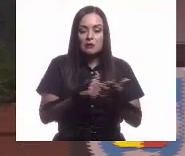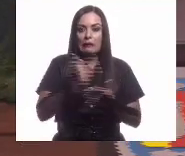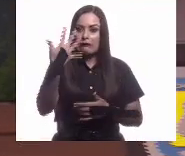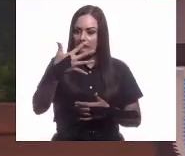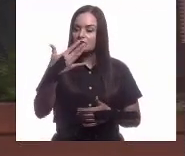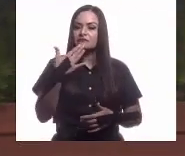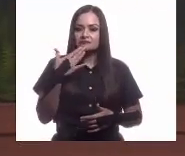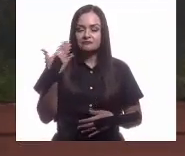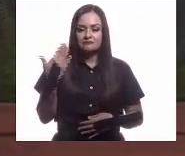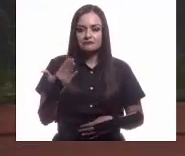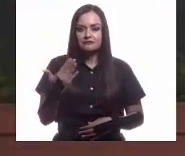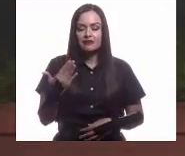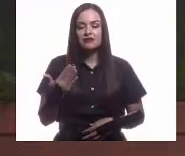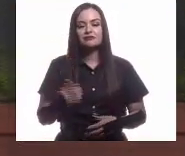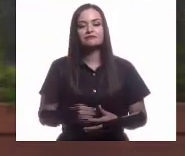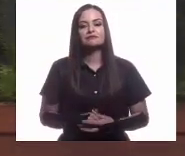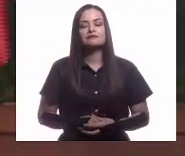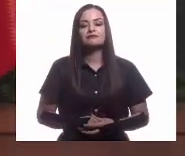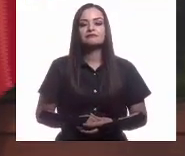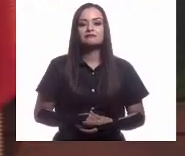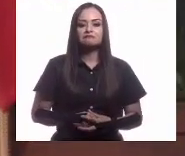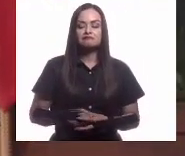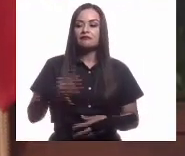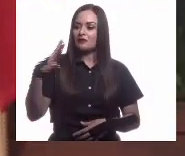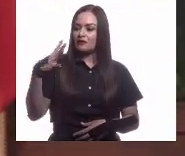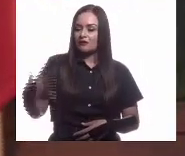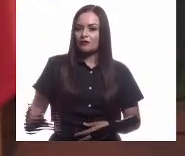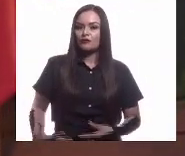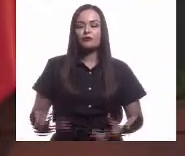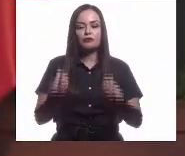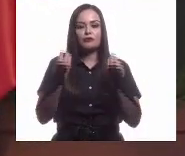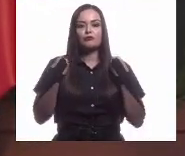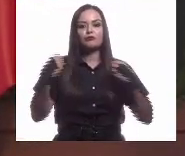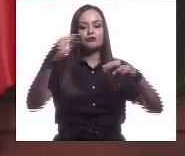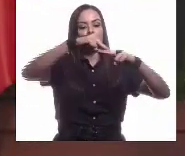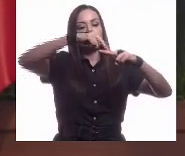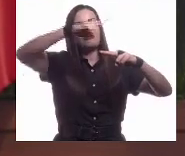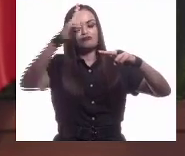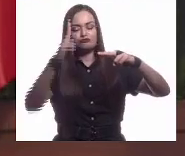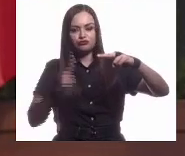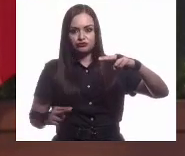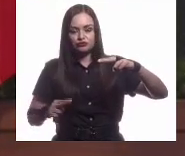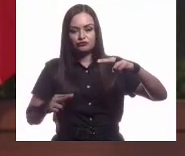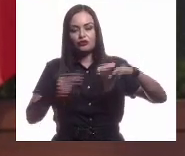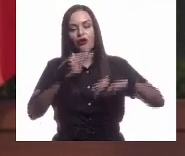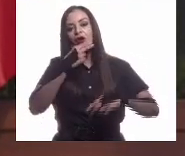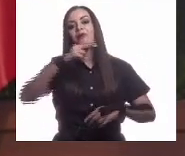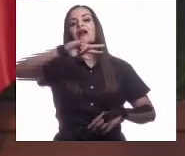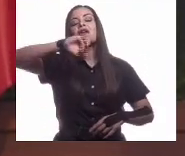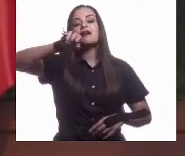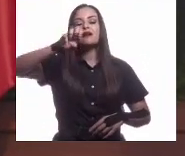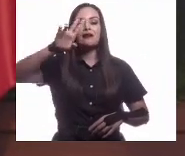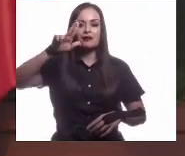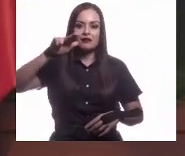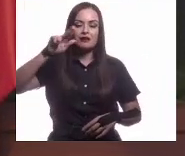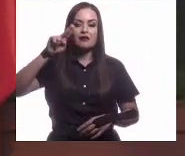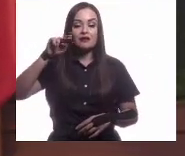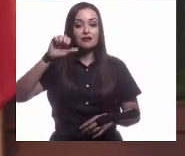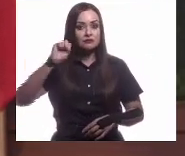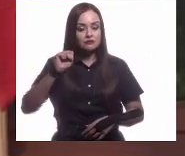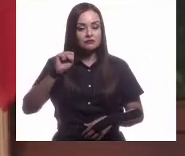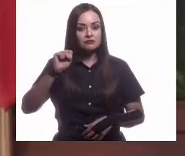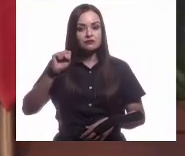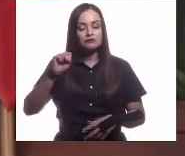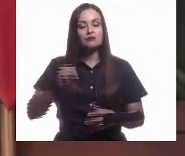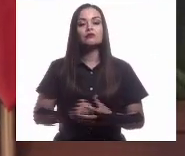decirles que tenemos a mucho orgullo un campeón nacional de clavados que se llama Jesús Agúndez, que tenemos una campeona nacional